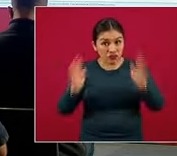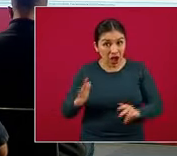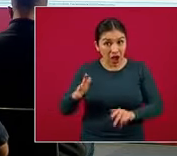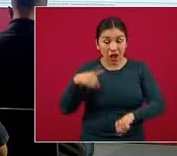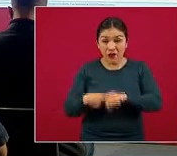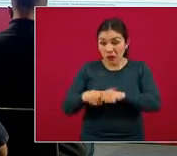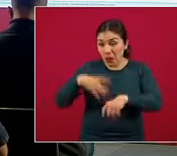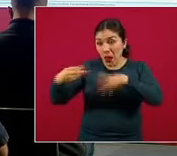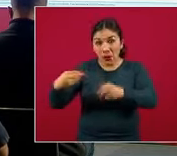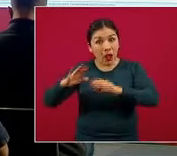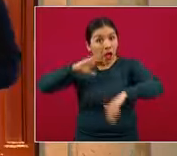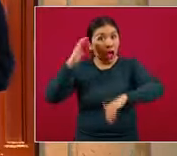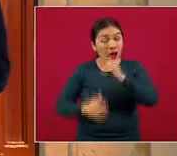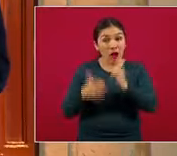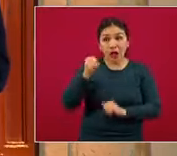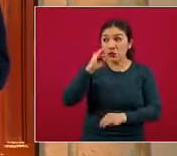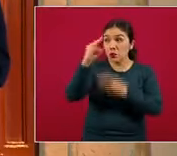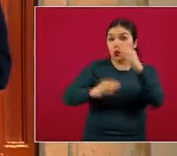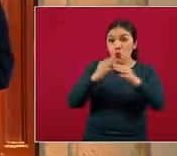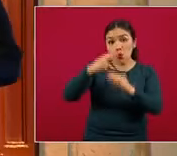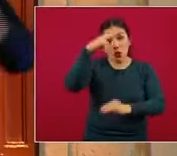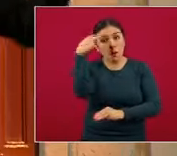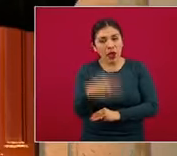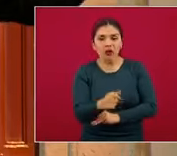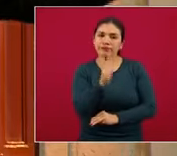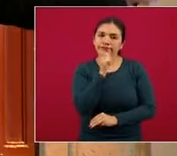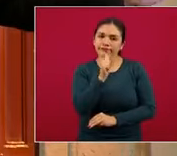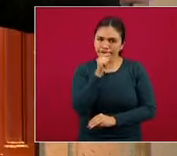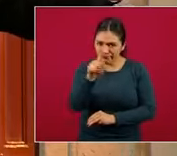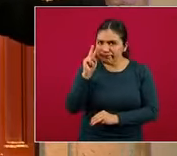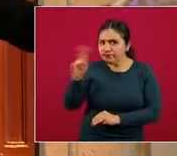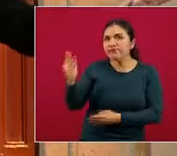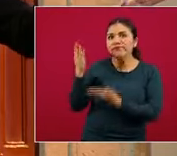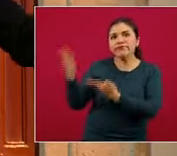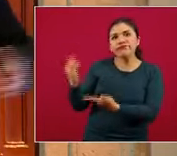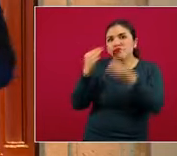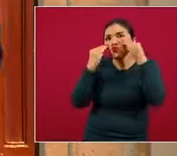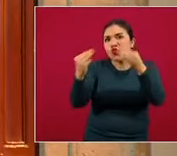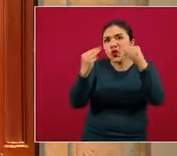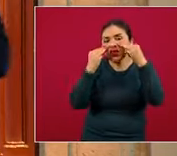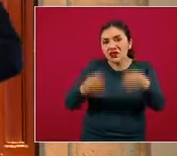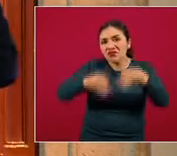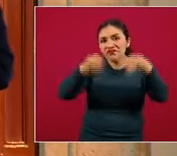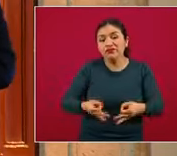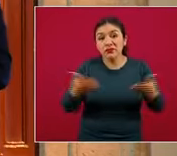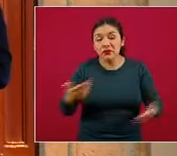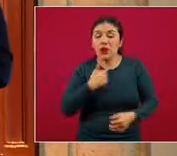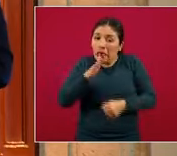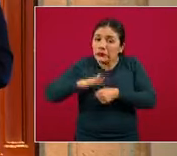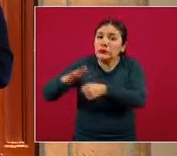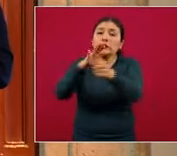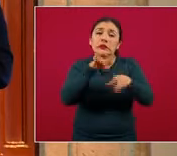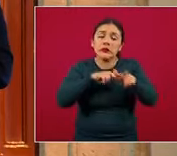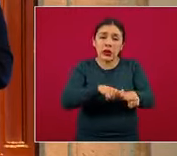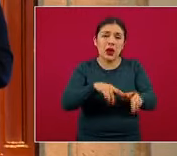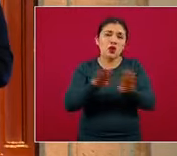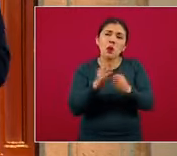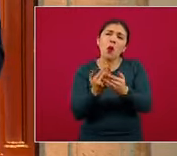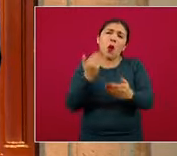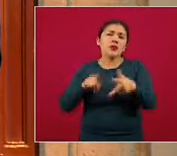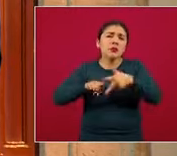pandemia no se ha terminado a nivel mundial, pueden ustedes verlo en los datos. Por lo tanto, el llamado que hacíamos al